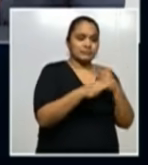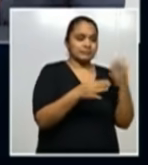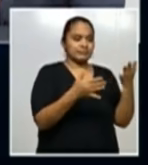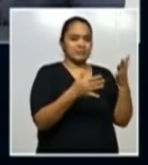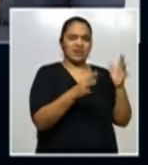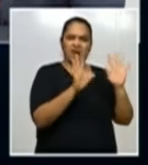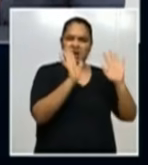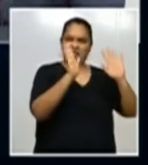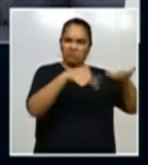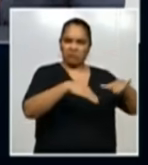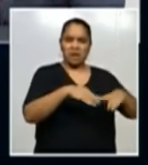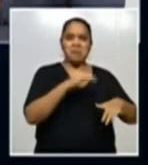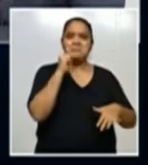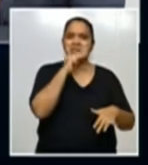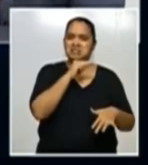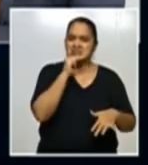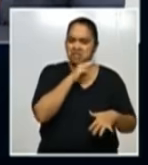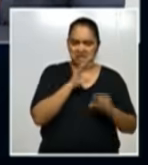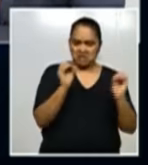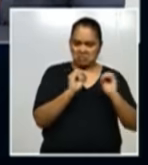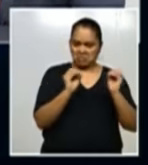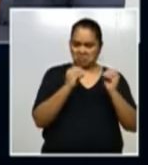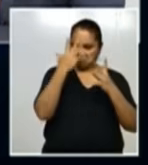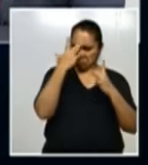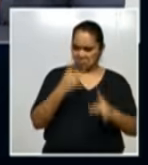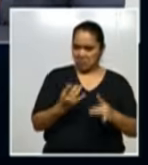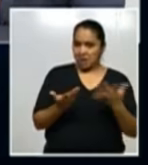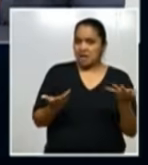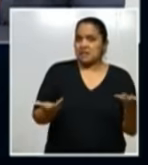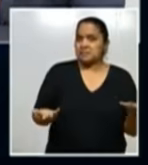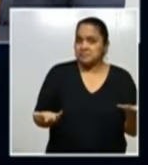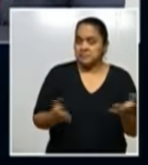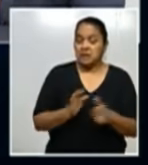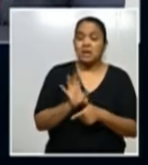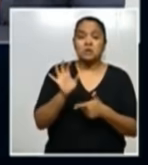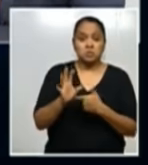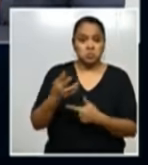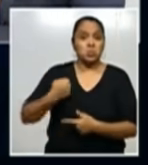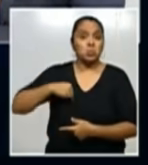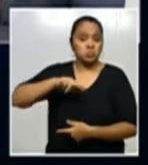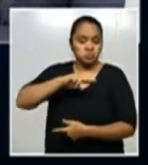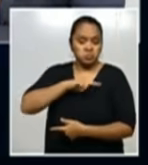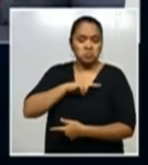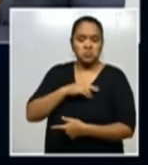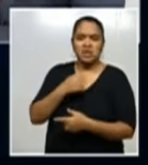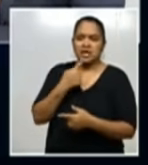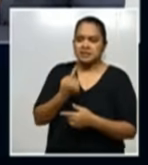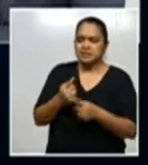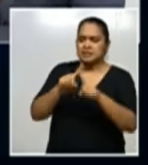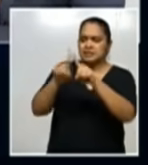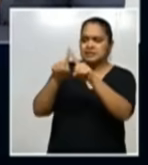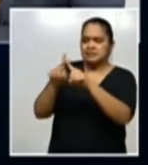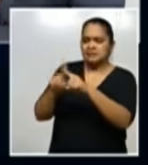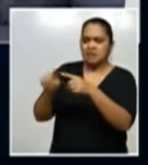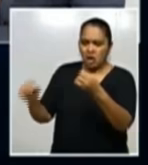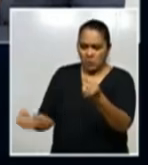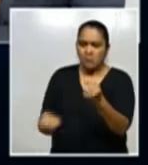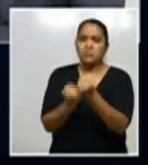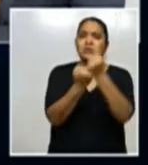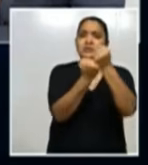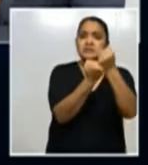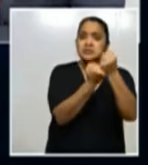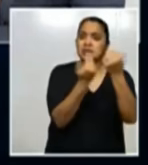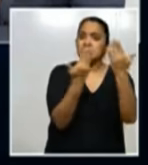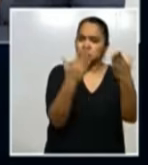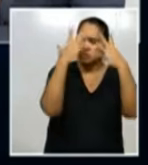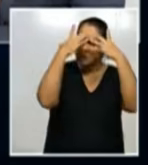escépticos en relación con esto del COVID. En relación a MON, nosotros vamos a estar acompañándole en cualquier decisión que usted tome,